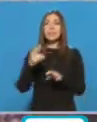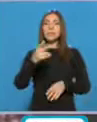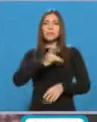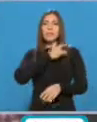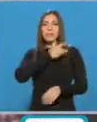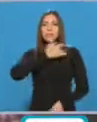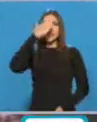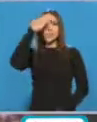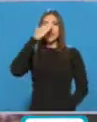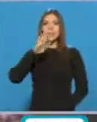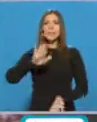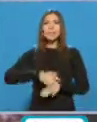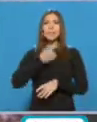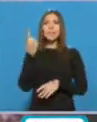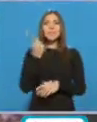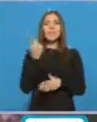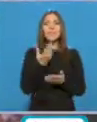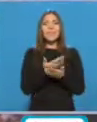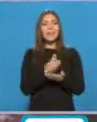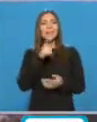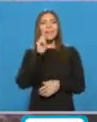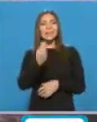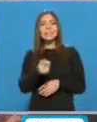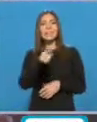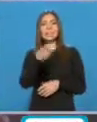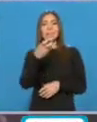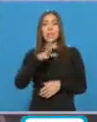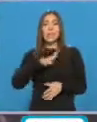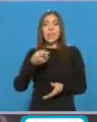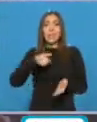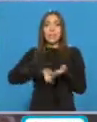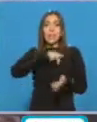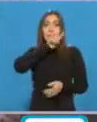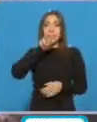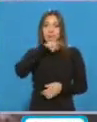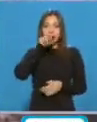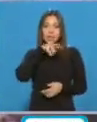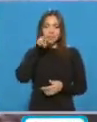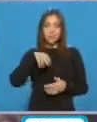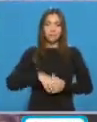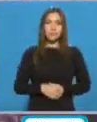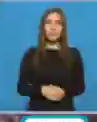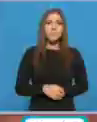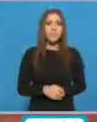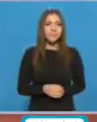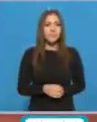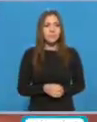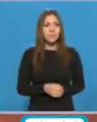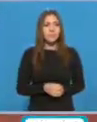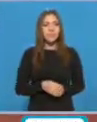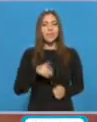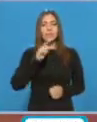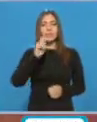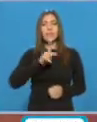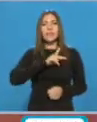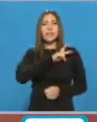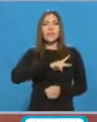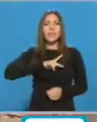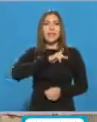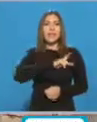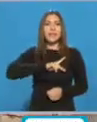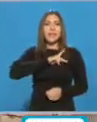porque además son pues lagartos venenosos. Ezequiel. Sí, pues como lo mencionaba, no sé si